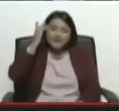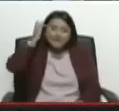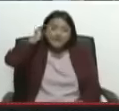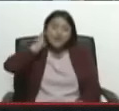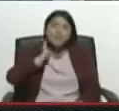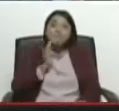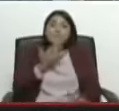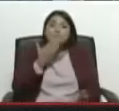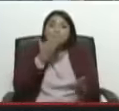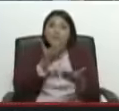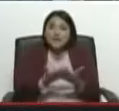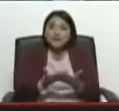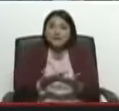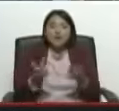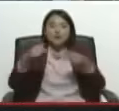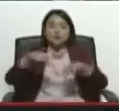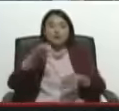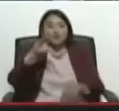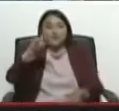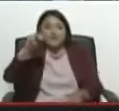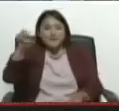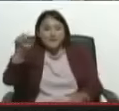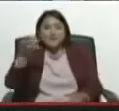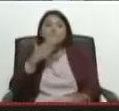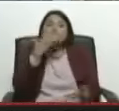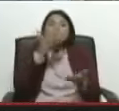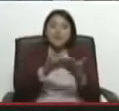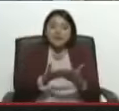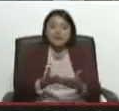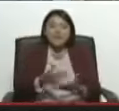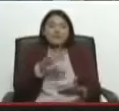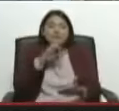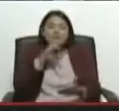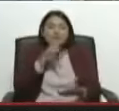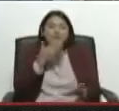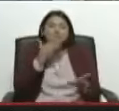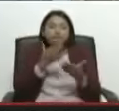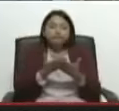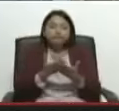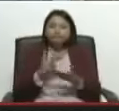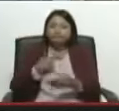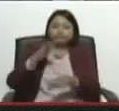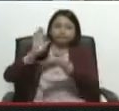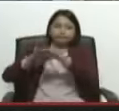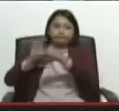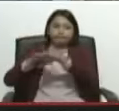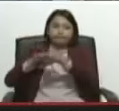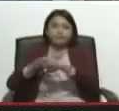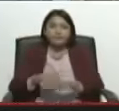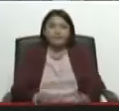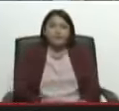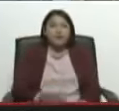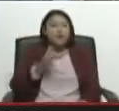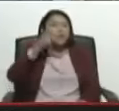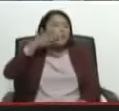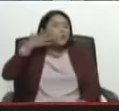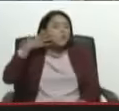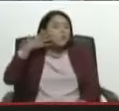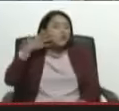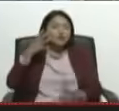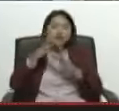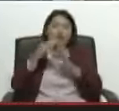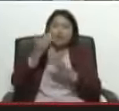solicitudes al Consejo Nacional Electoral, y podemos decirle con mucho orgullo como venezolano que casi